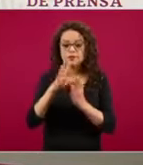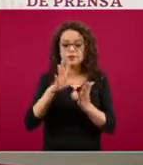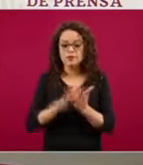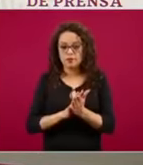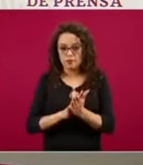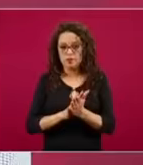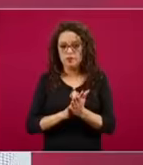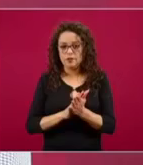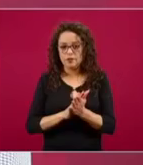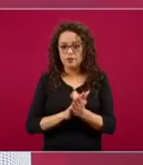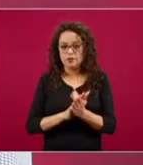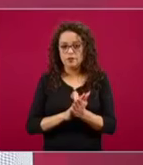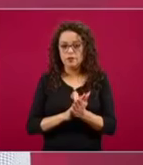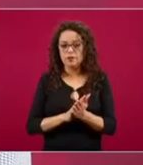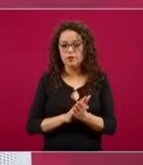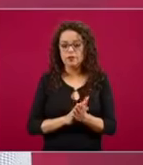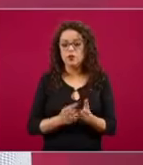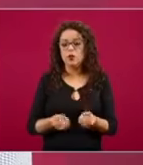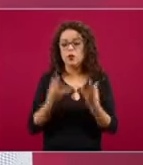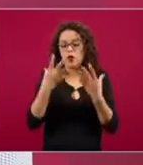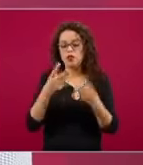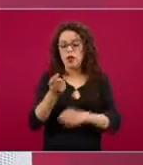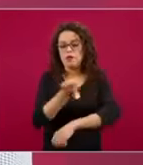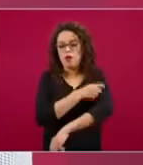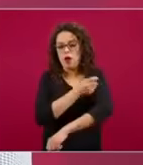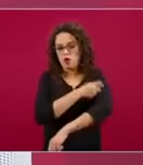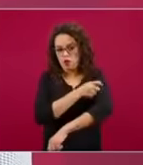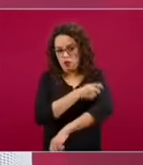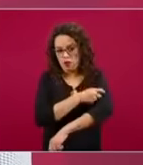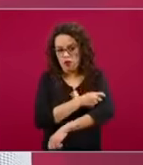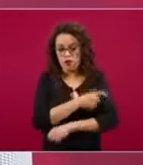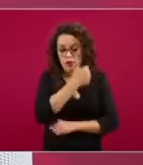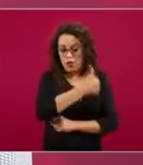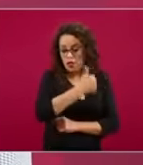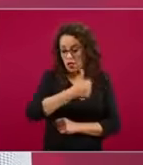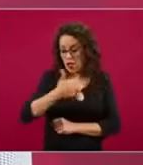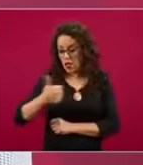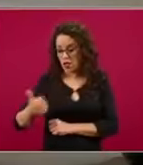seguimiento a toda una serie de vacunas y en función de lo que cada vacuna